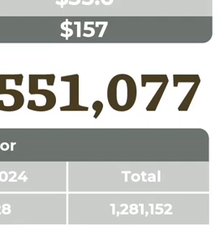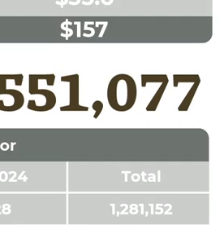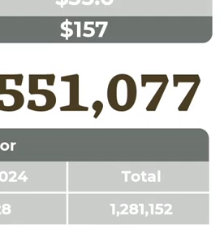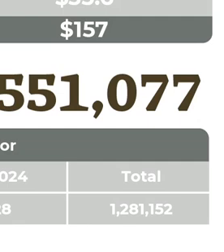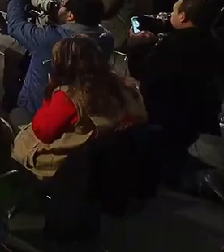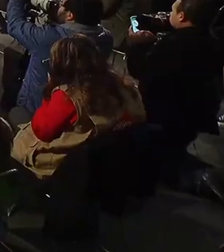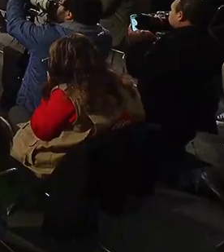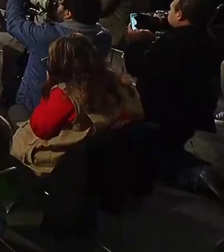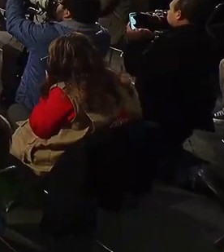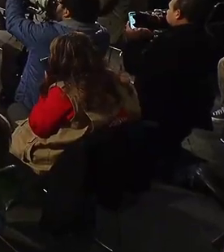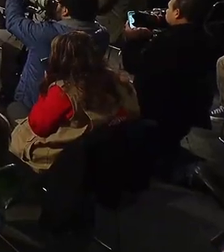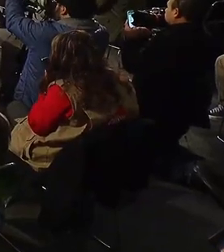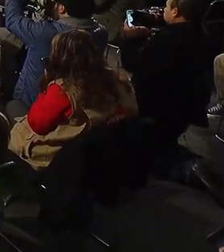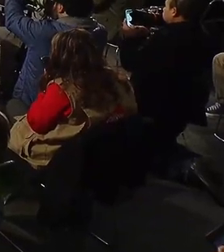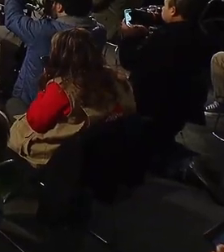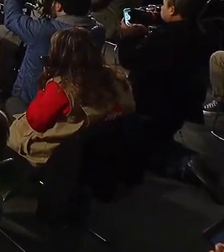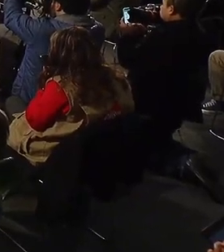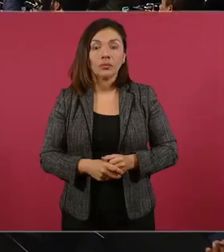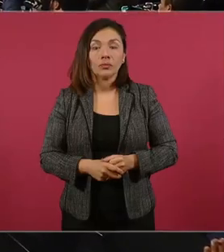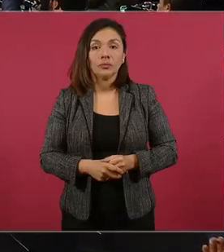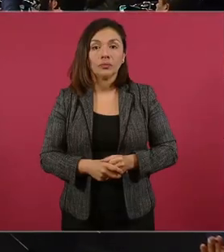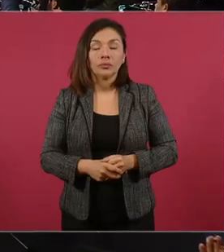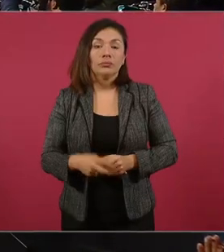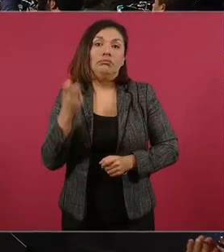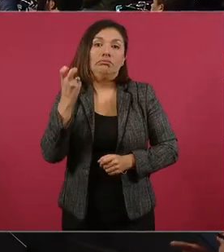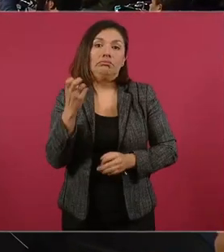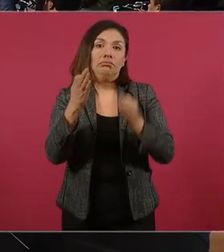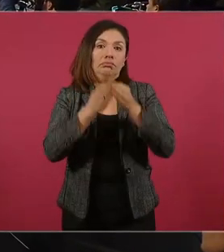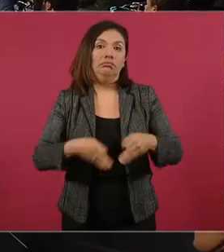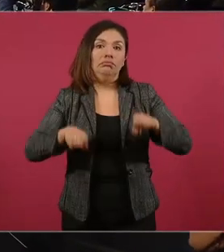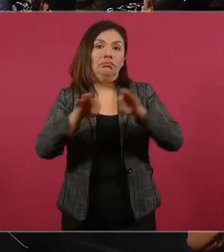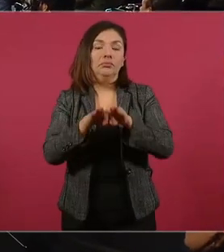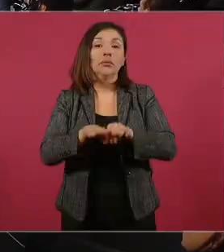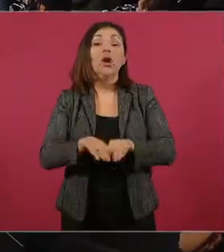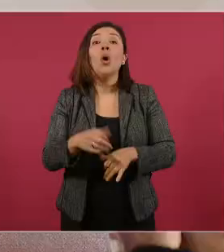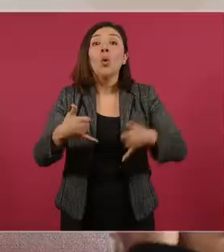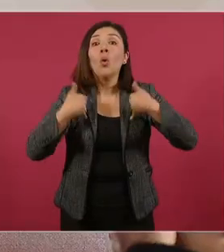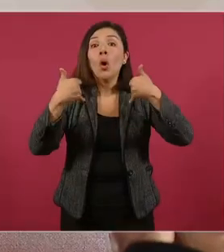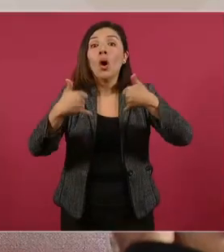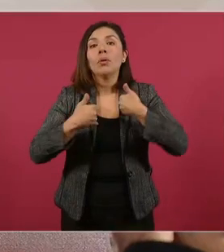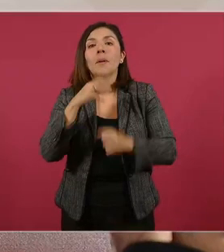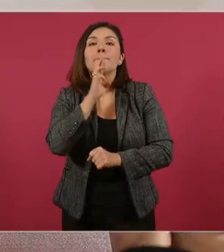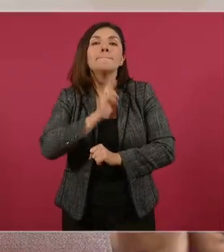es mejor tener a los muchachos y a las muchachas